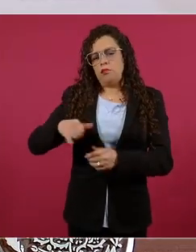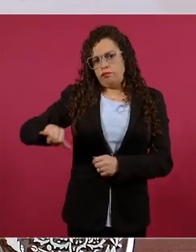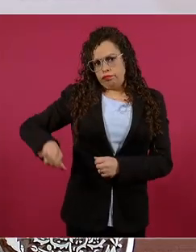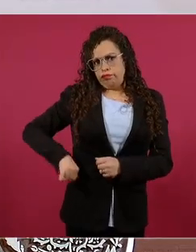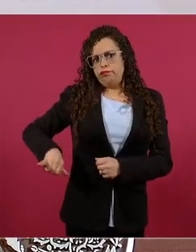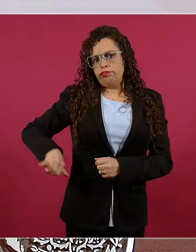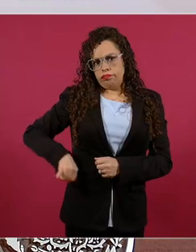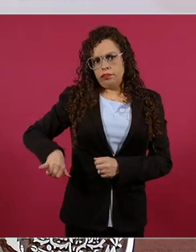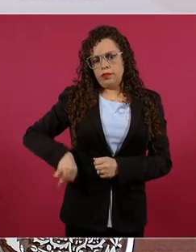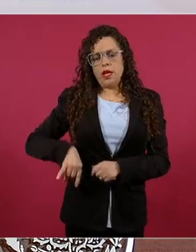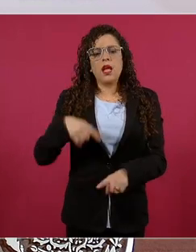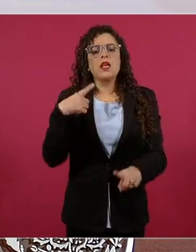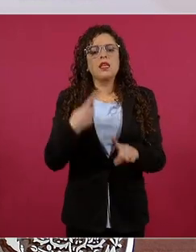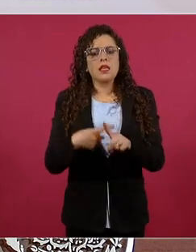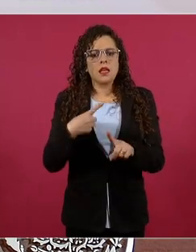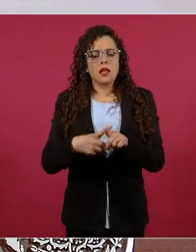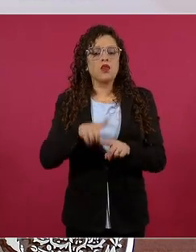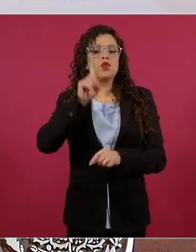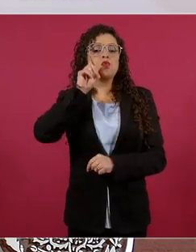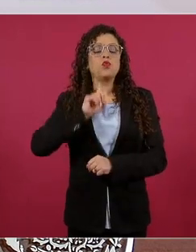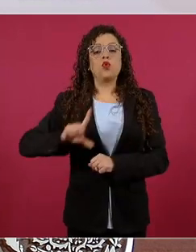la gobernadora